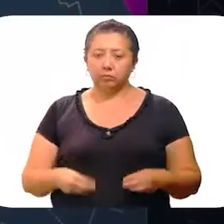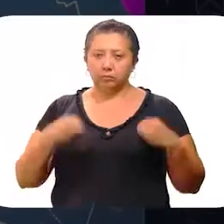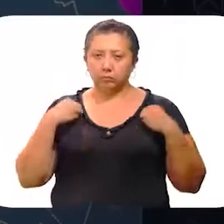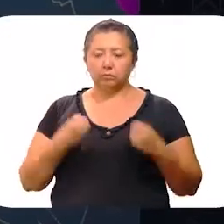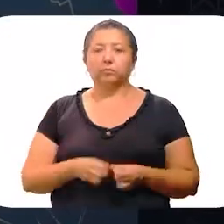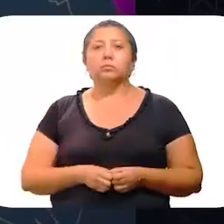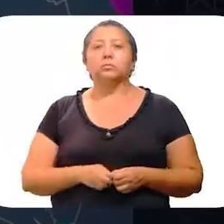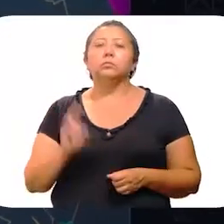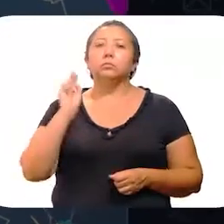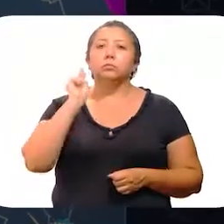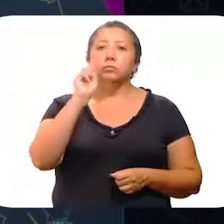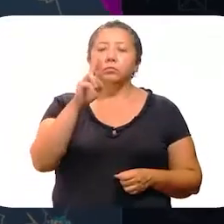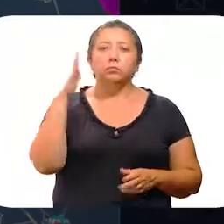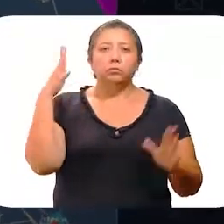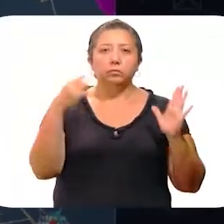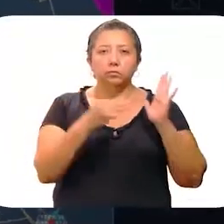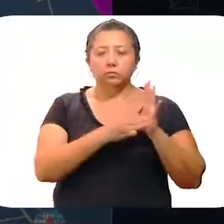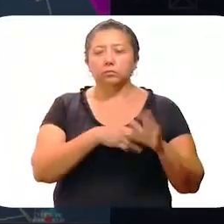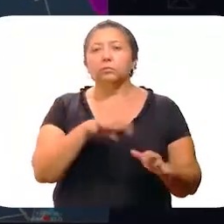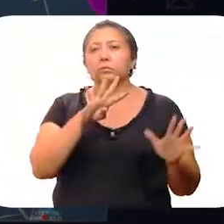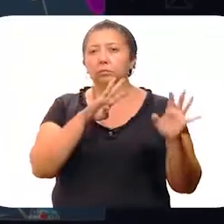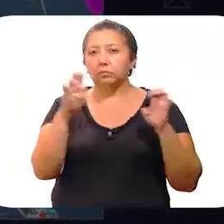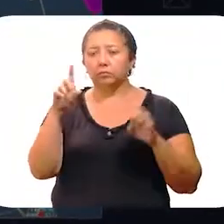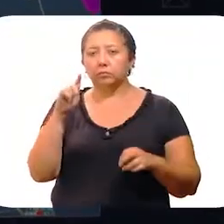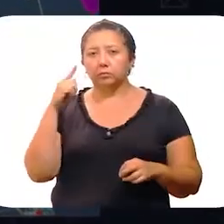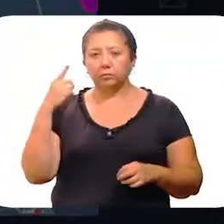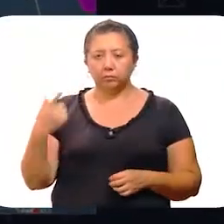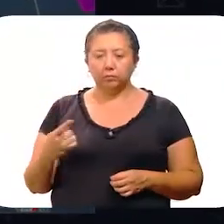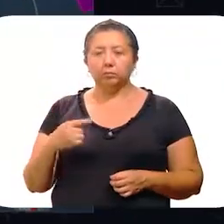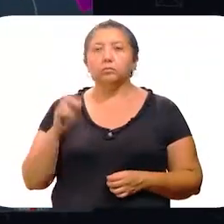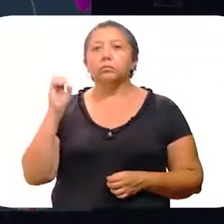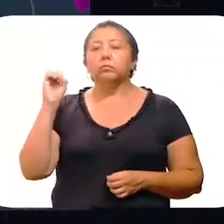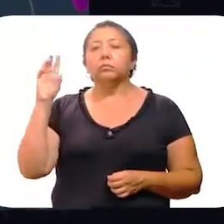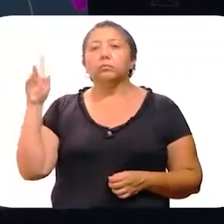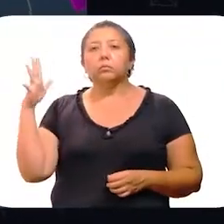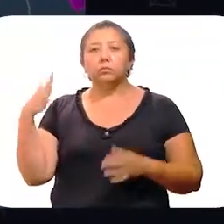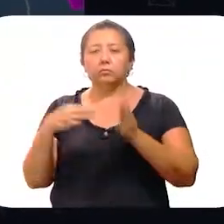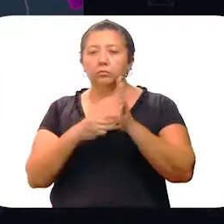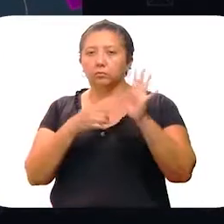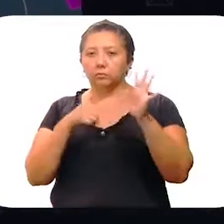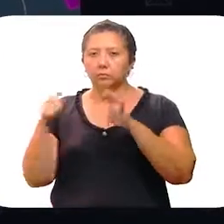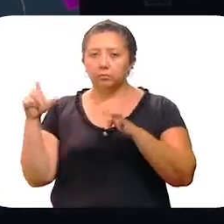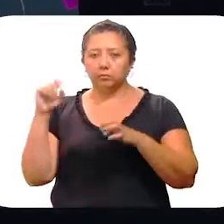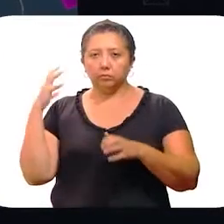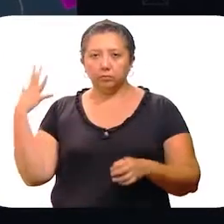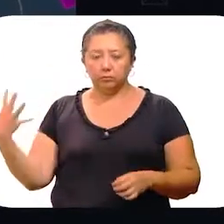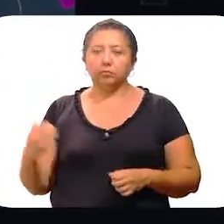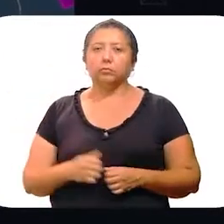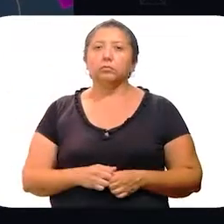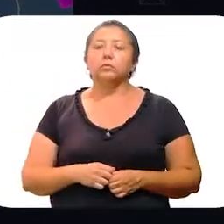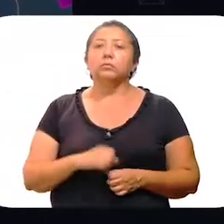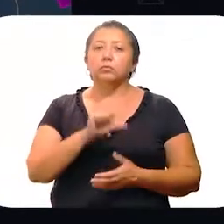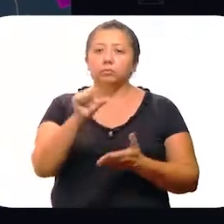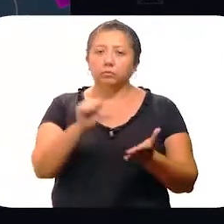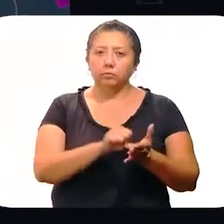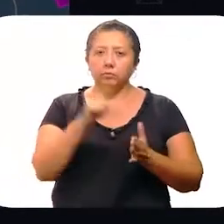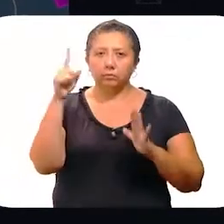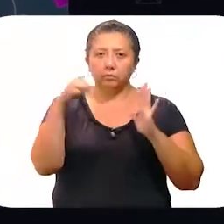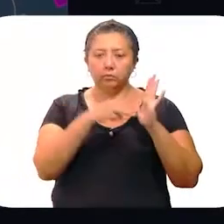que viven en la zona norte 5,981, en la zona oriente 5,625, en la zona